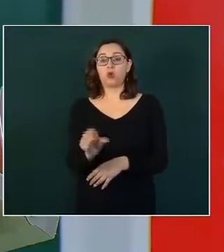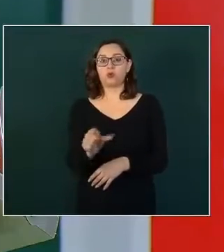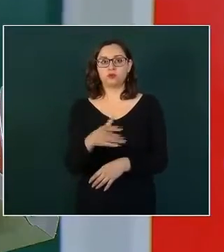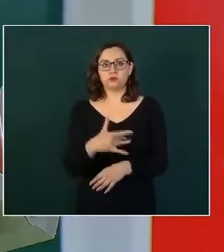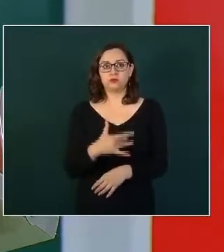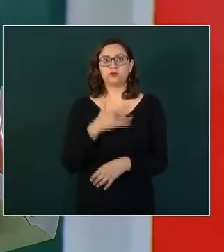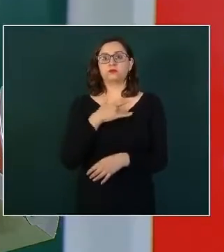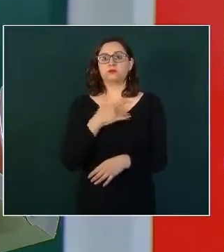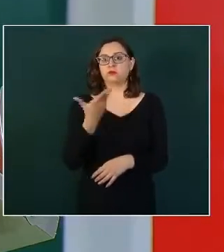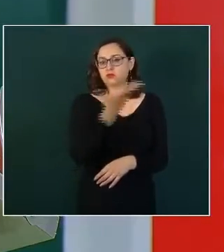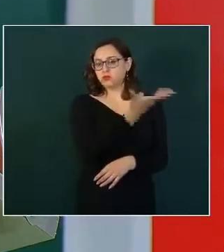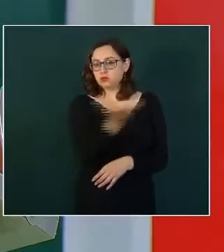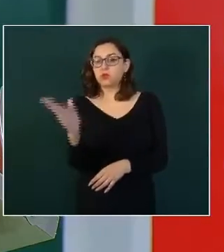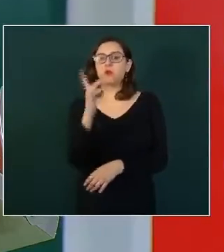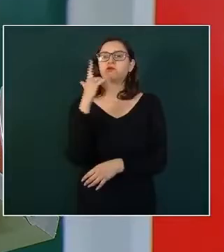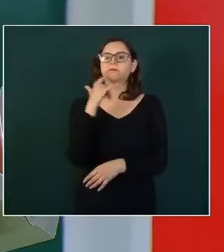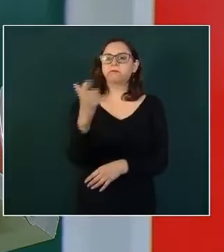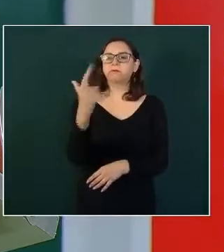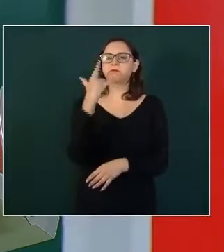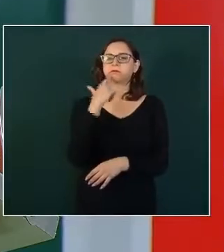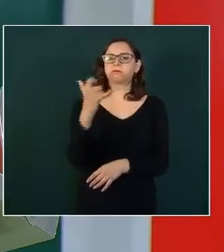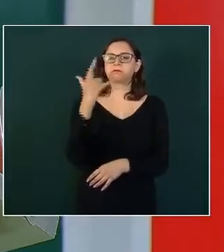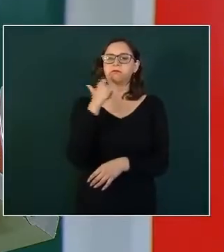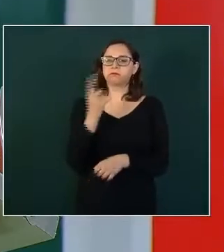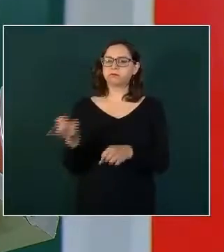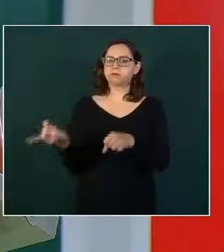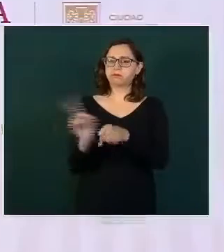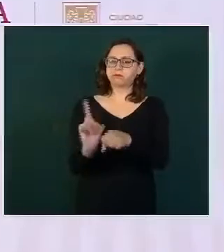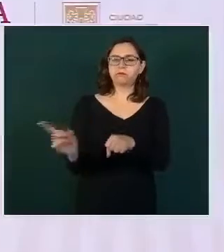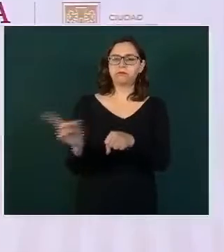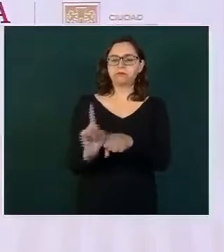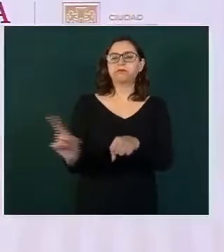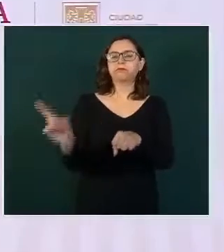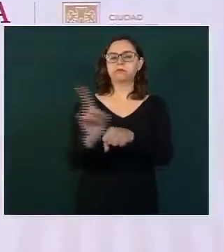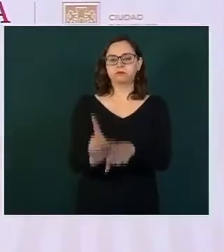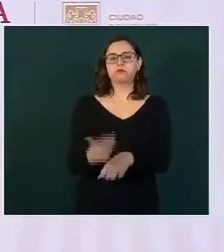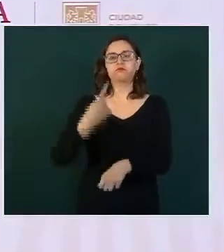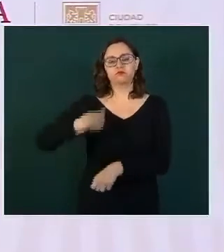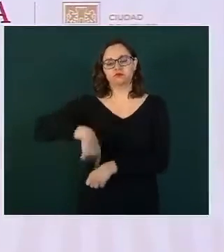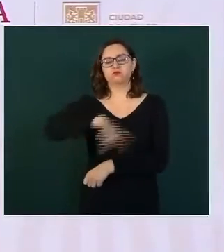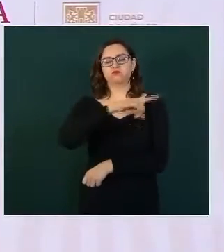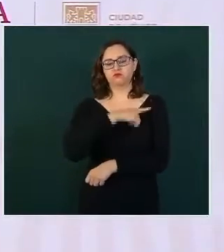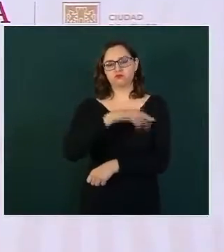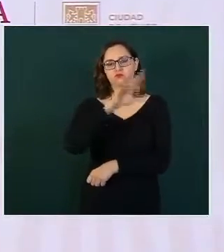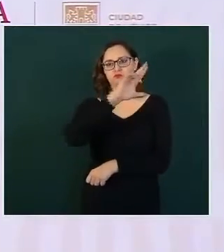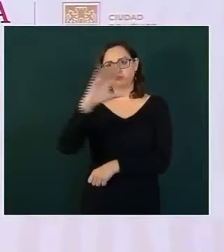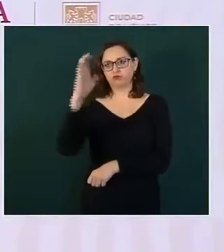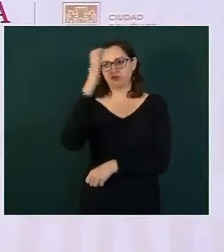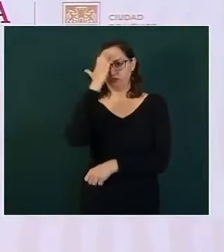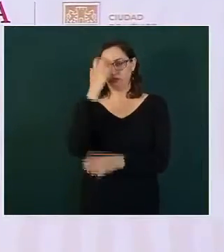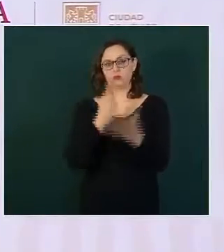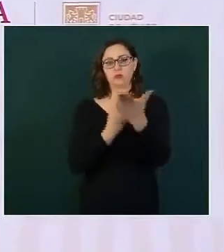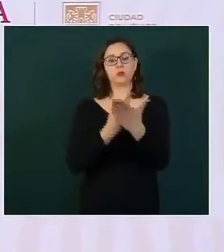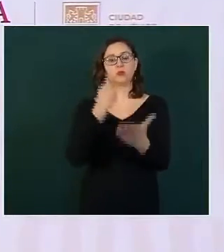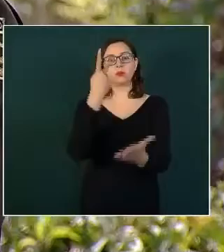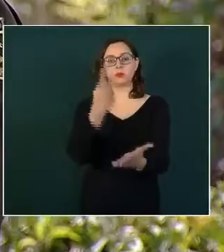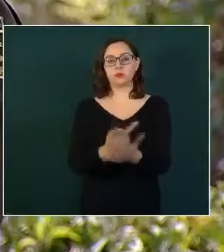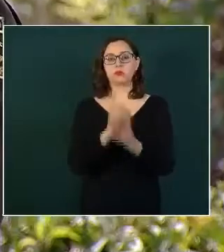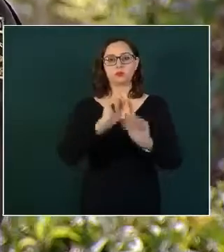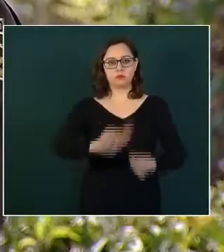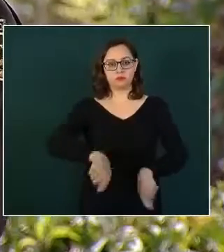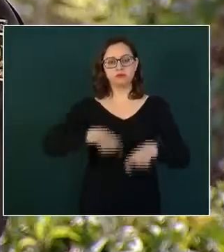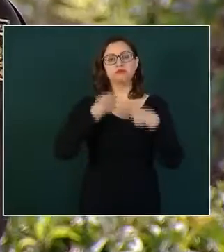esfuerzo incesante que realizan en el marco de esta ceremonia, se otorgarán condecoraciones, distinciones